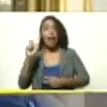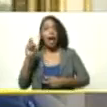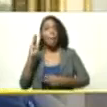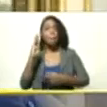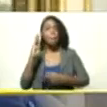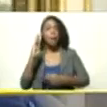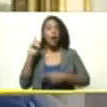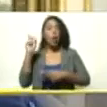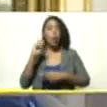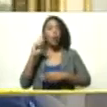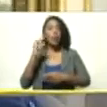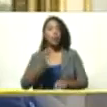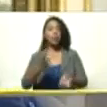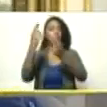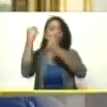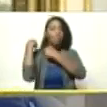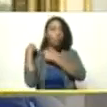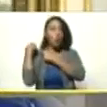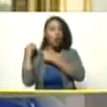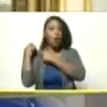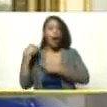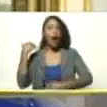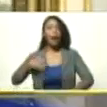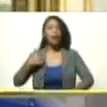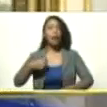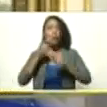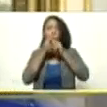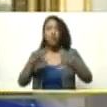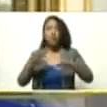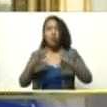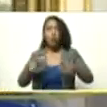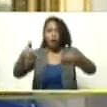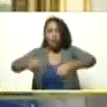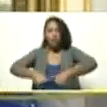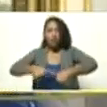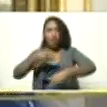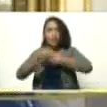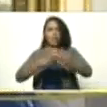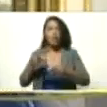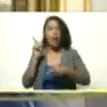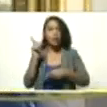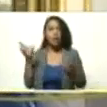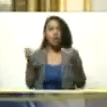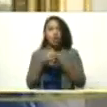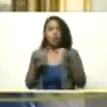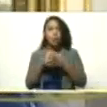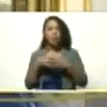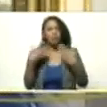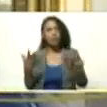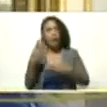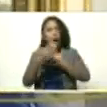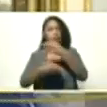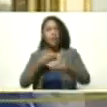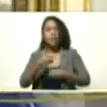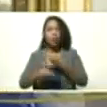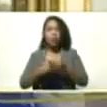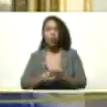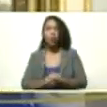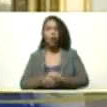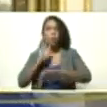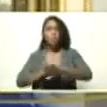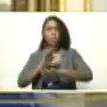por Argentina, para ir multiplicando los esfuerzos. Esta comisión está presidida por